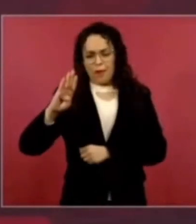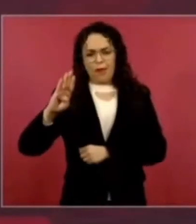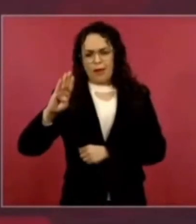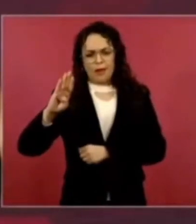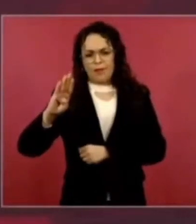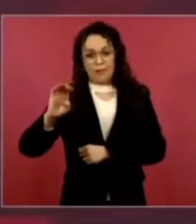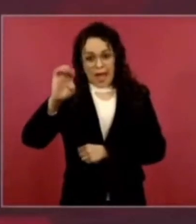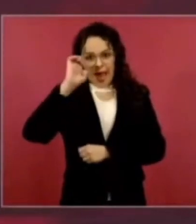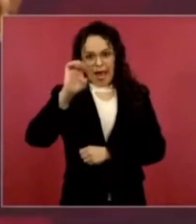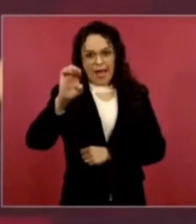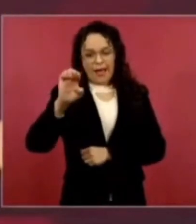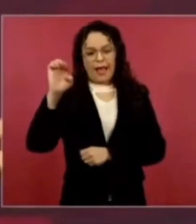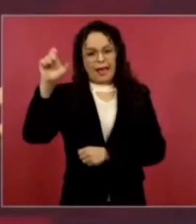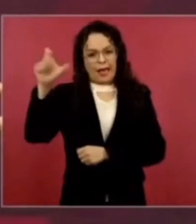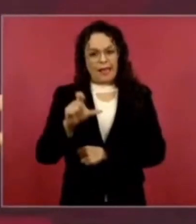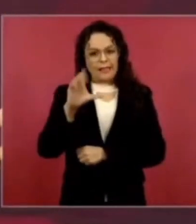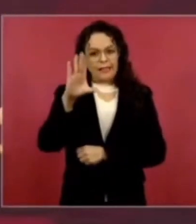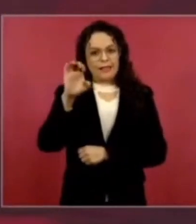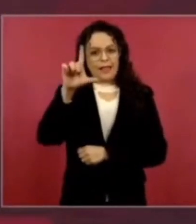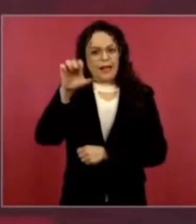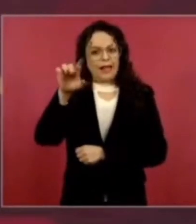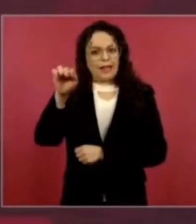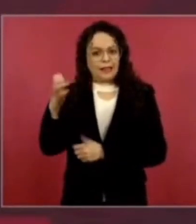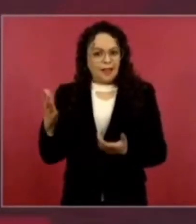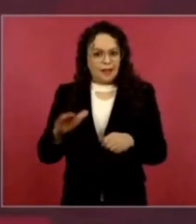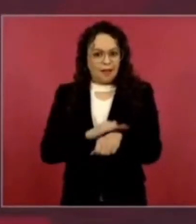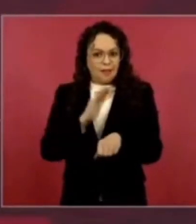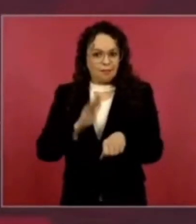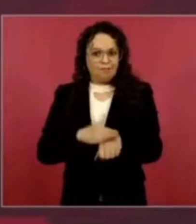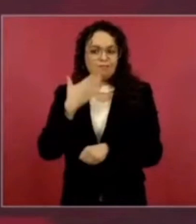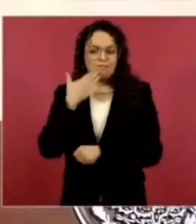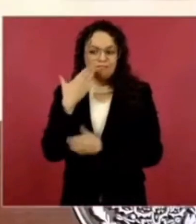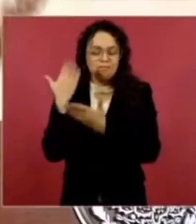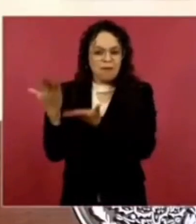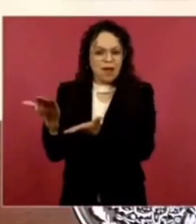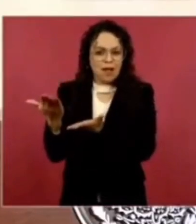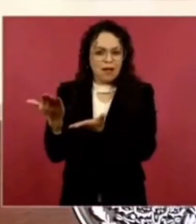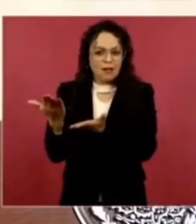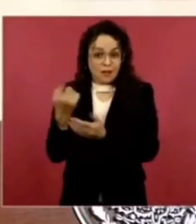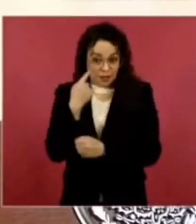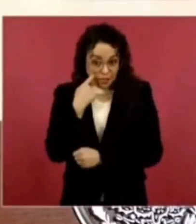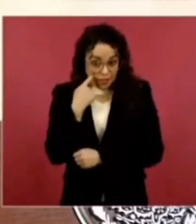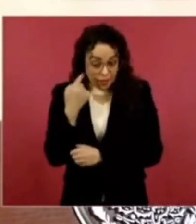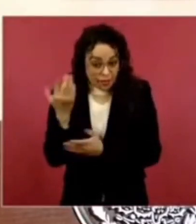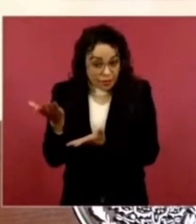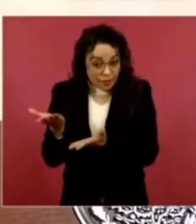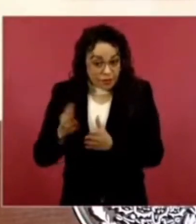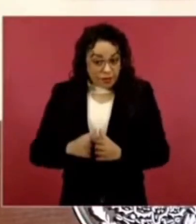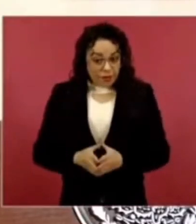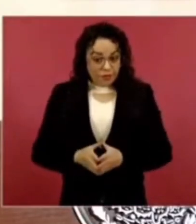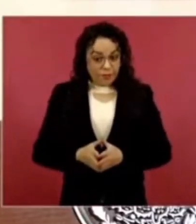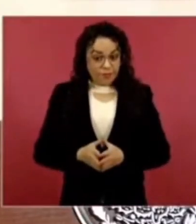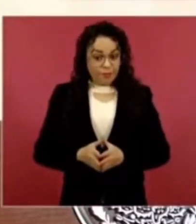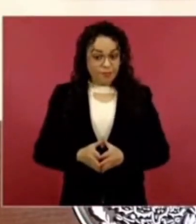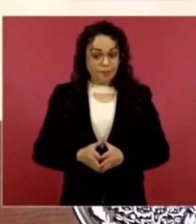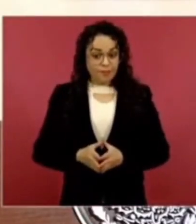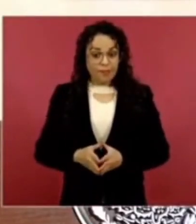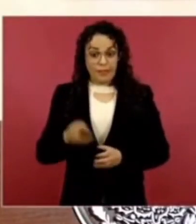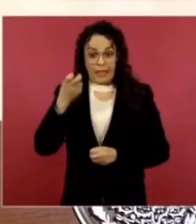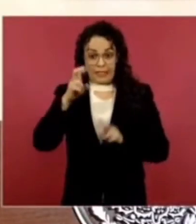No, es que esa es la hipótesis. Fíjense, o sea, vamos a retomar el